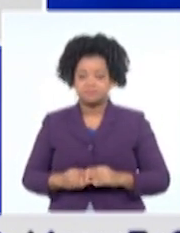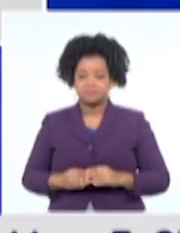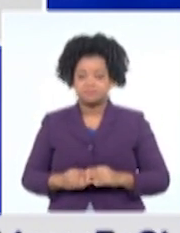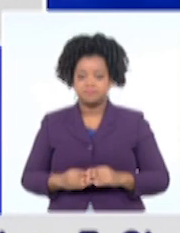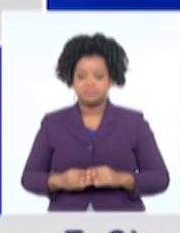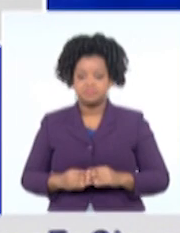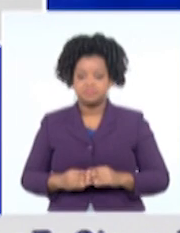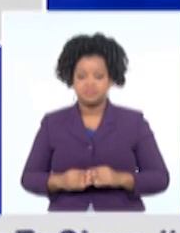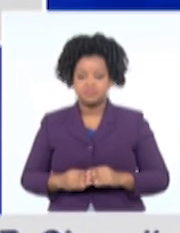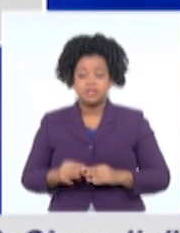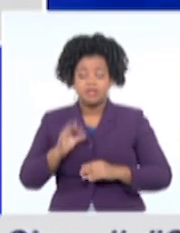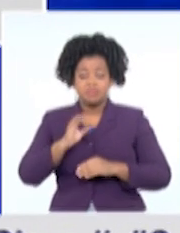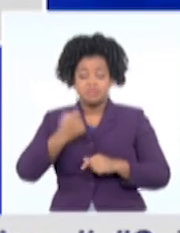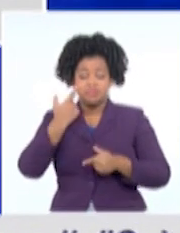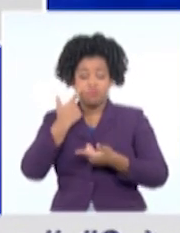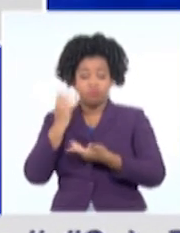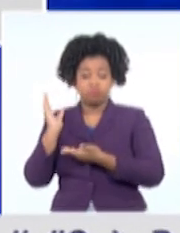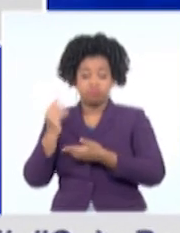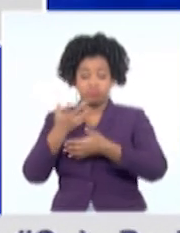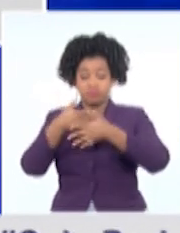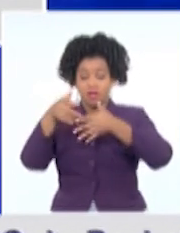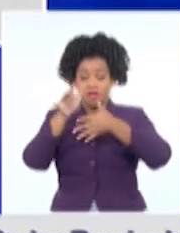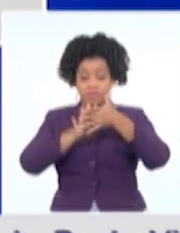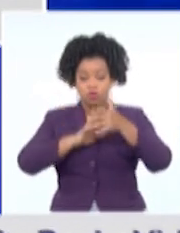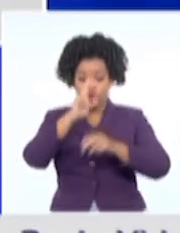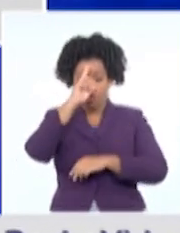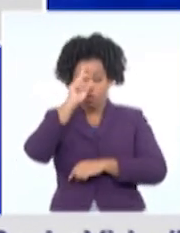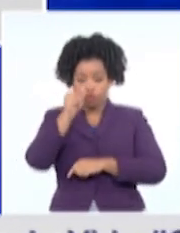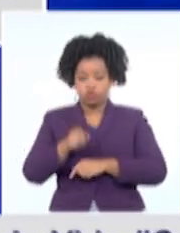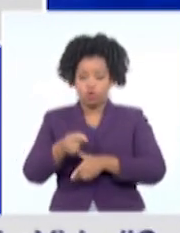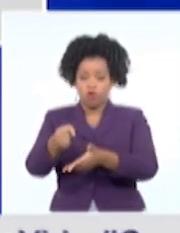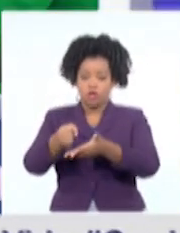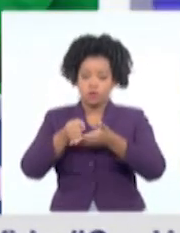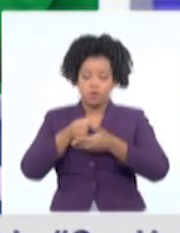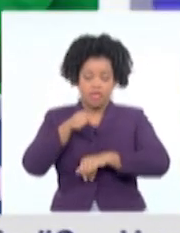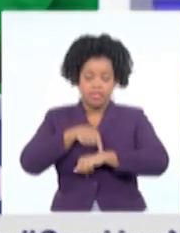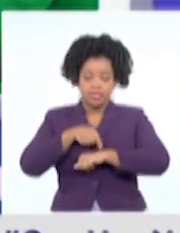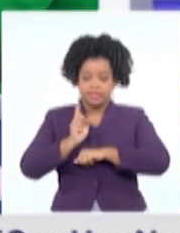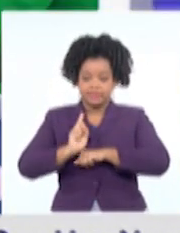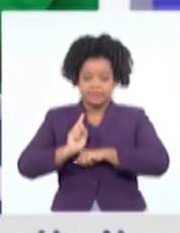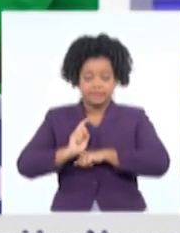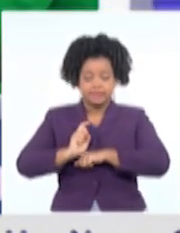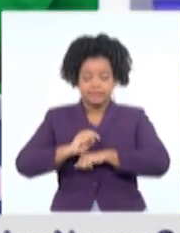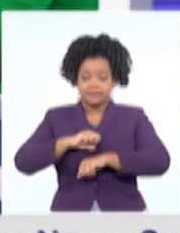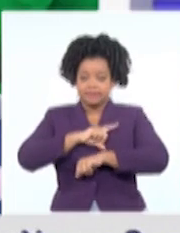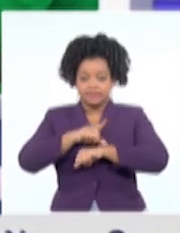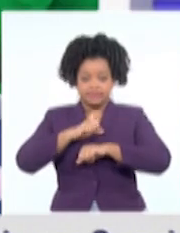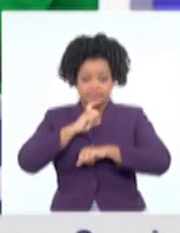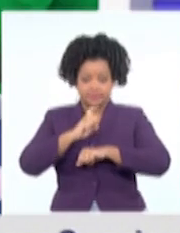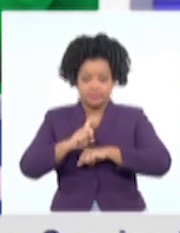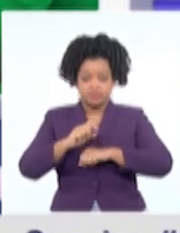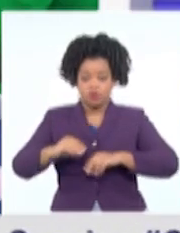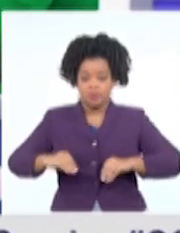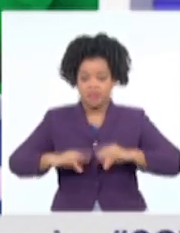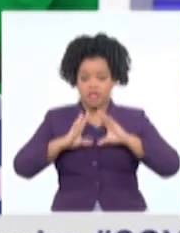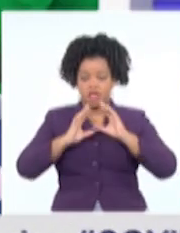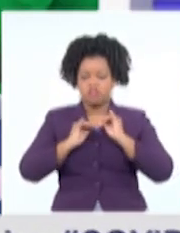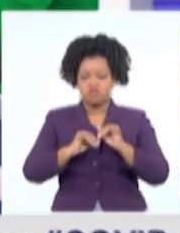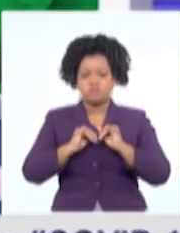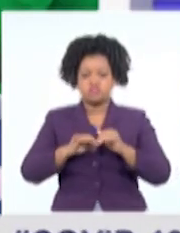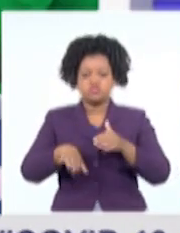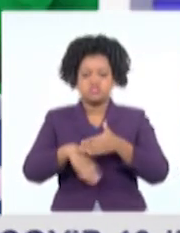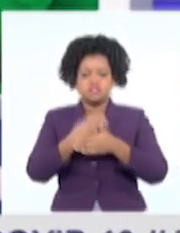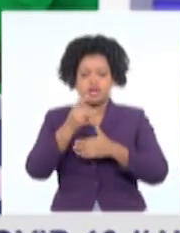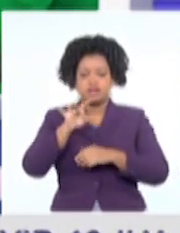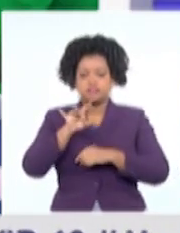Somarriba me pasaba un gráfico que no nos dio tiempo porque fue ahora en la mañana. Son datos del día 15 de